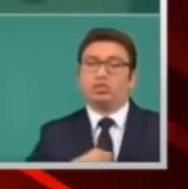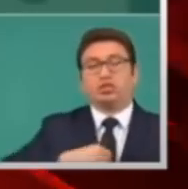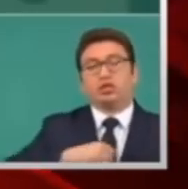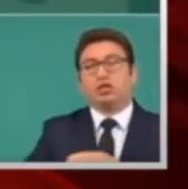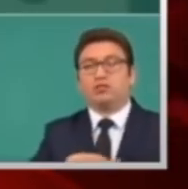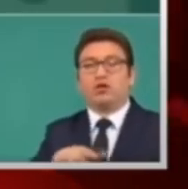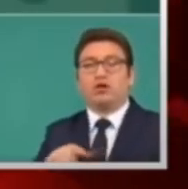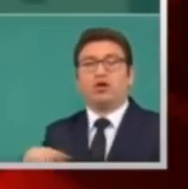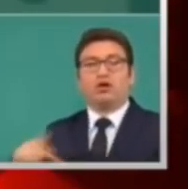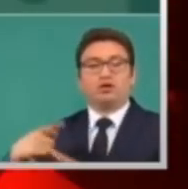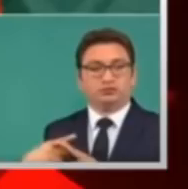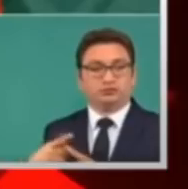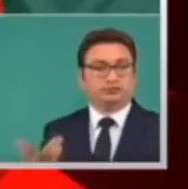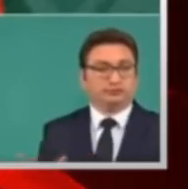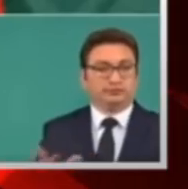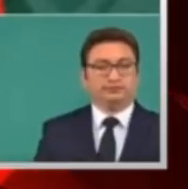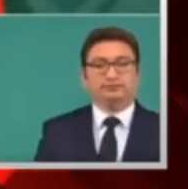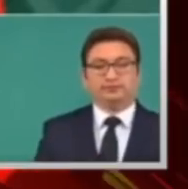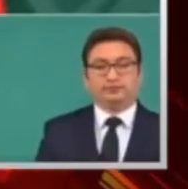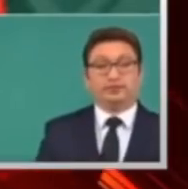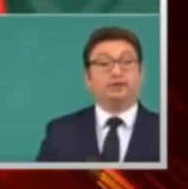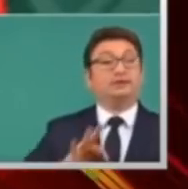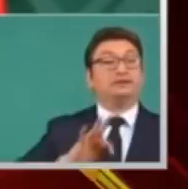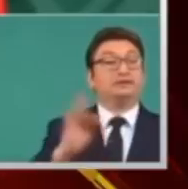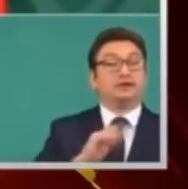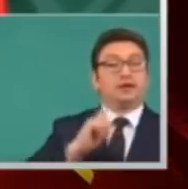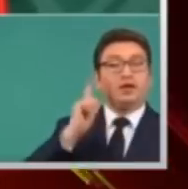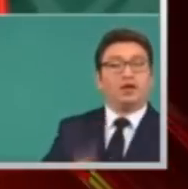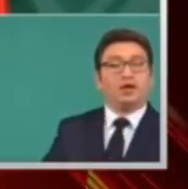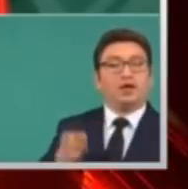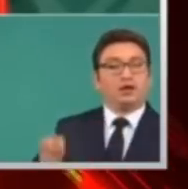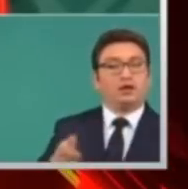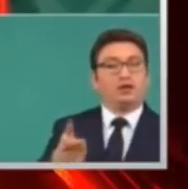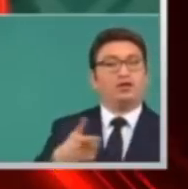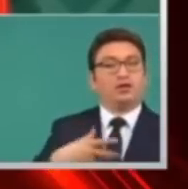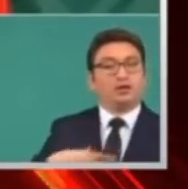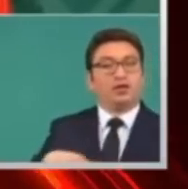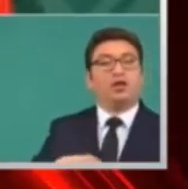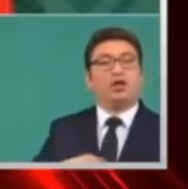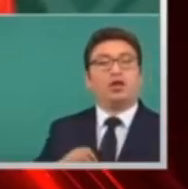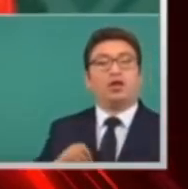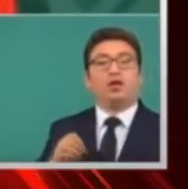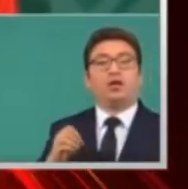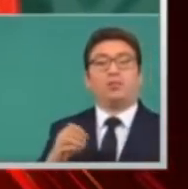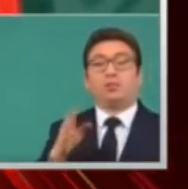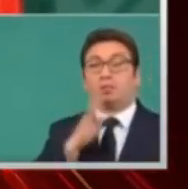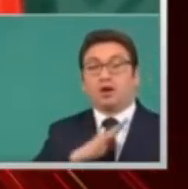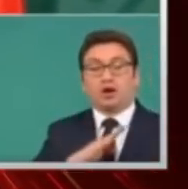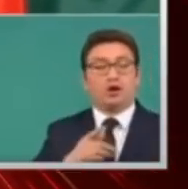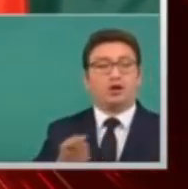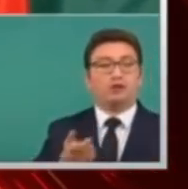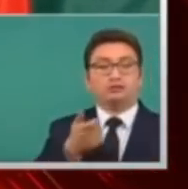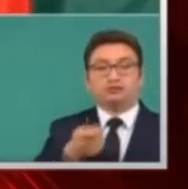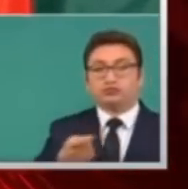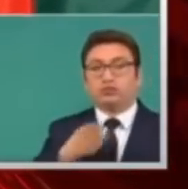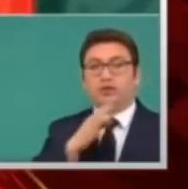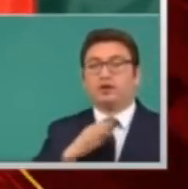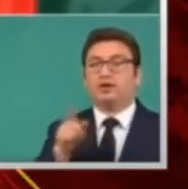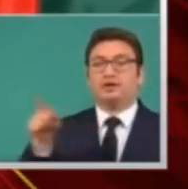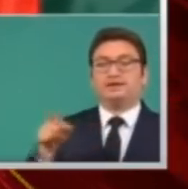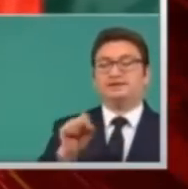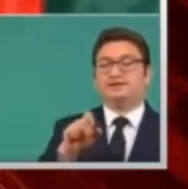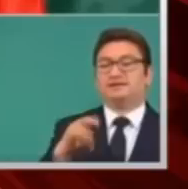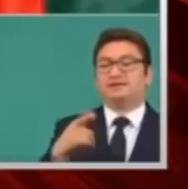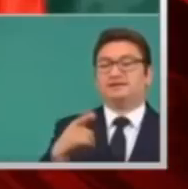entonces si se sabe de que hay un mal manejo pues santiago nieto tiene que presentar a la